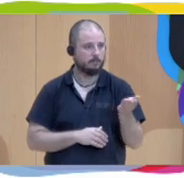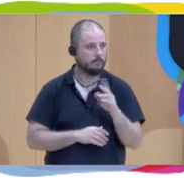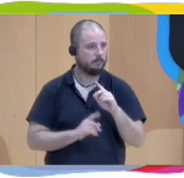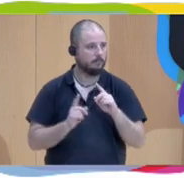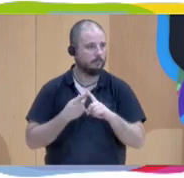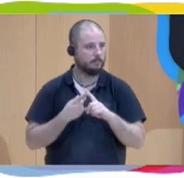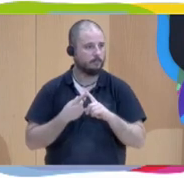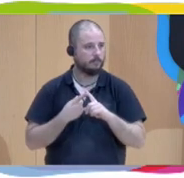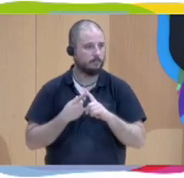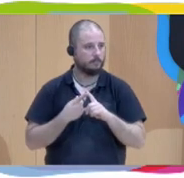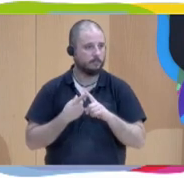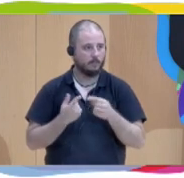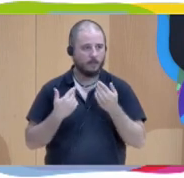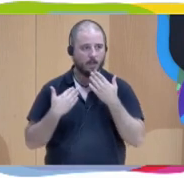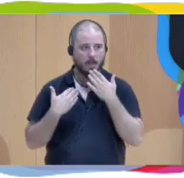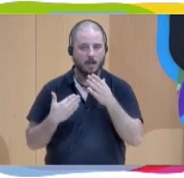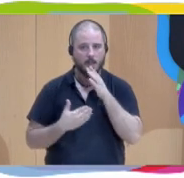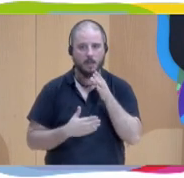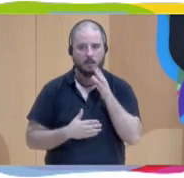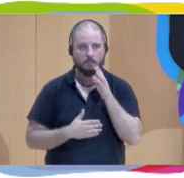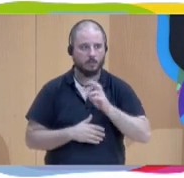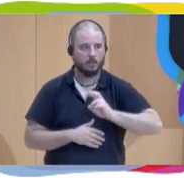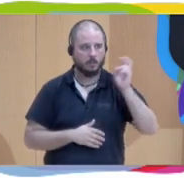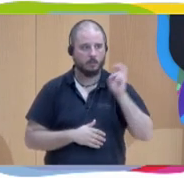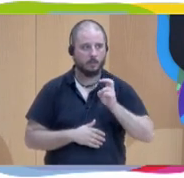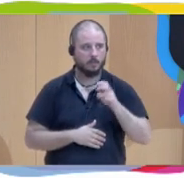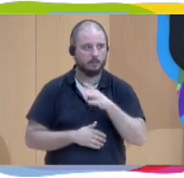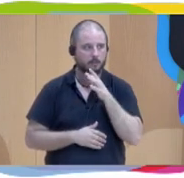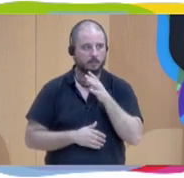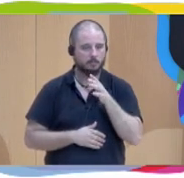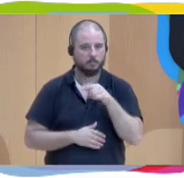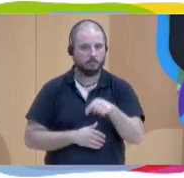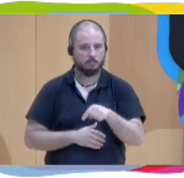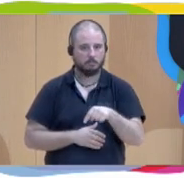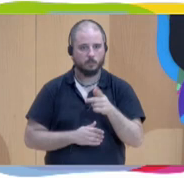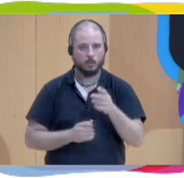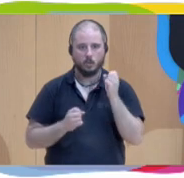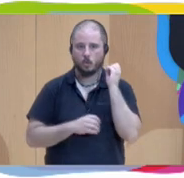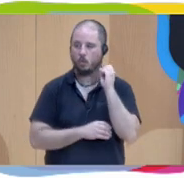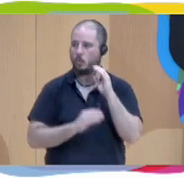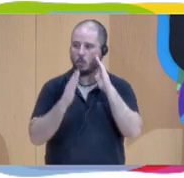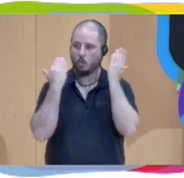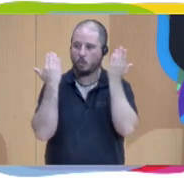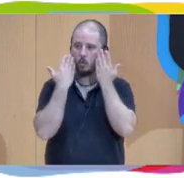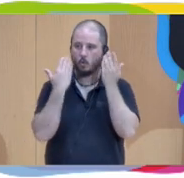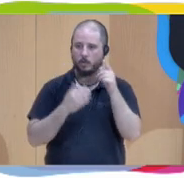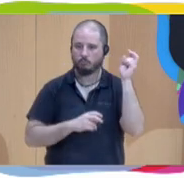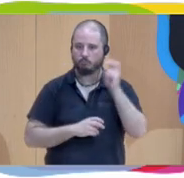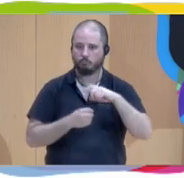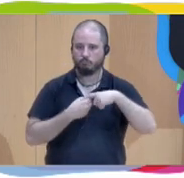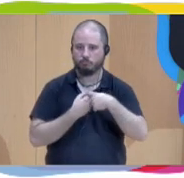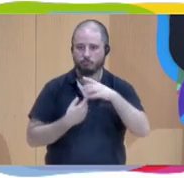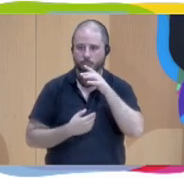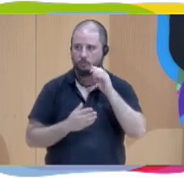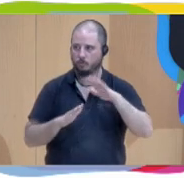de todo, dar las gracias por acudir a este Congreso. que la verdad es nos ha sorprendido a todos la cantidad